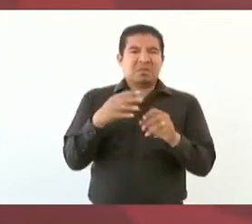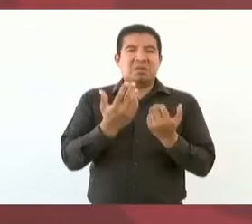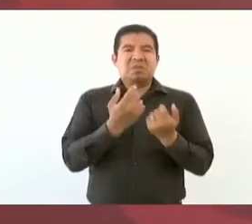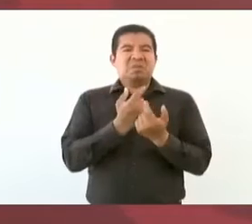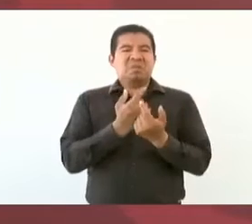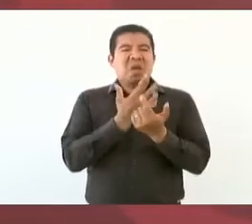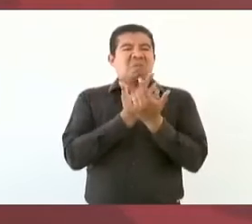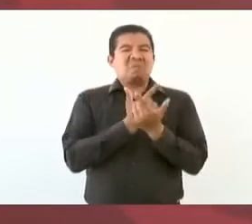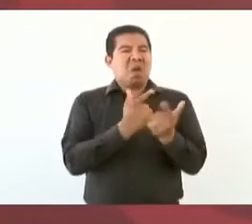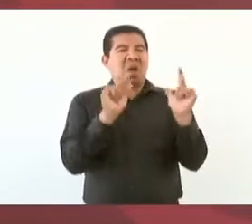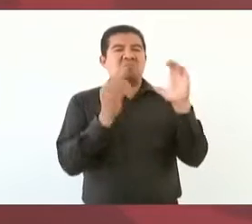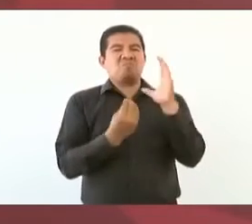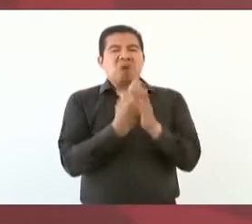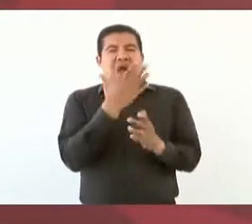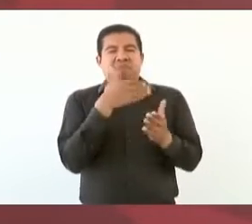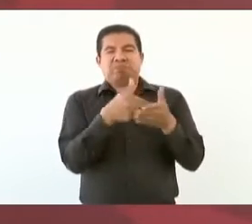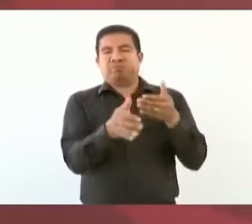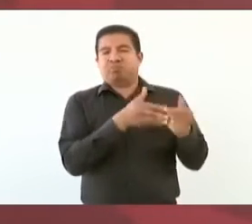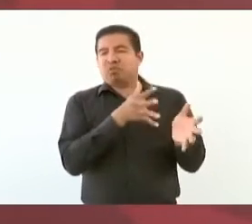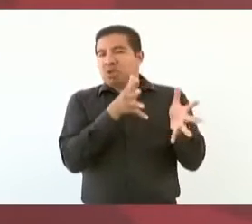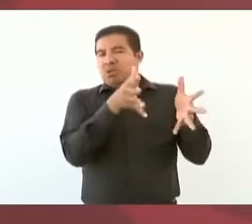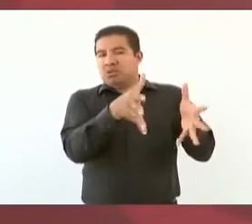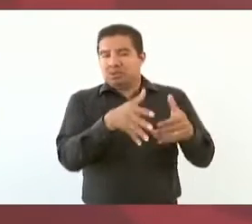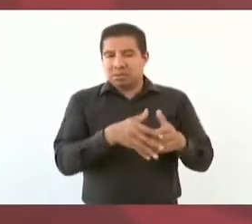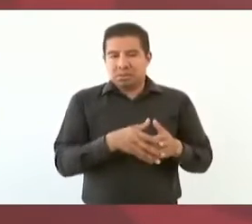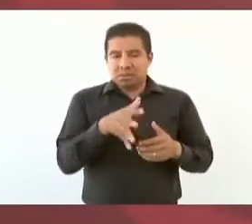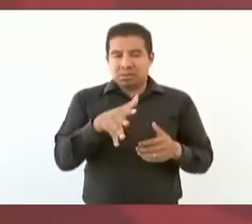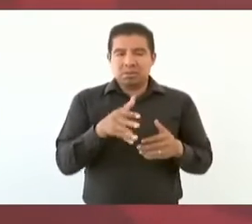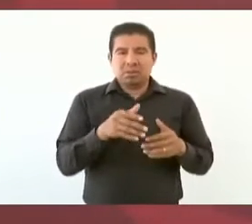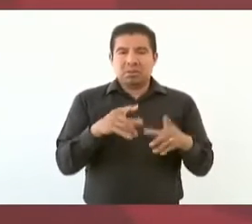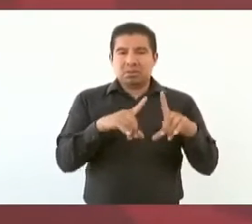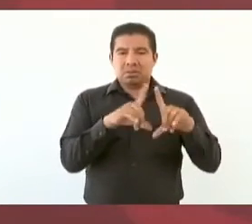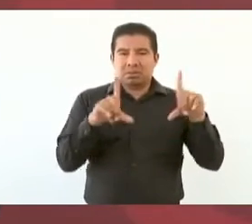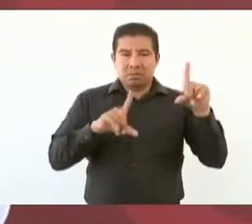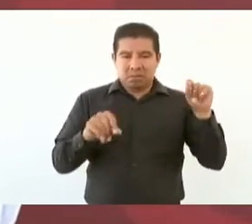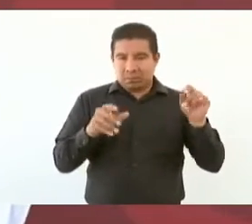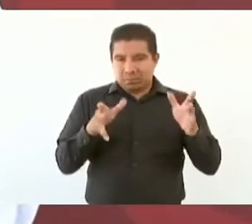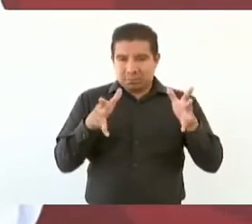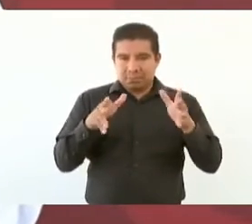neoliberalismo, que en el caso de nuestro país